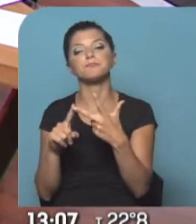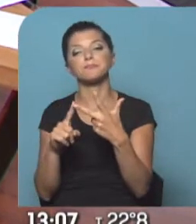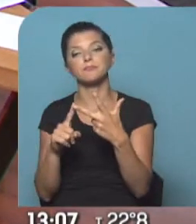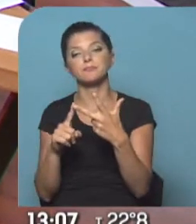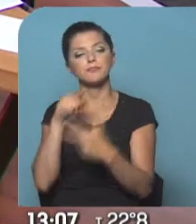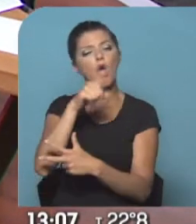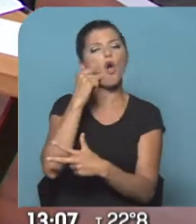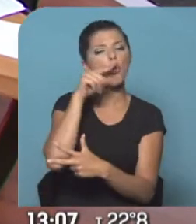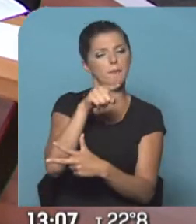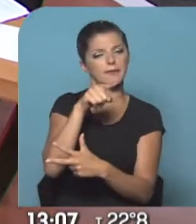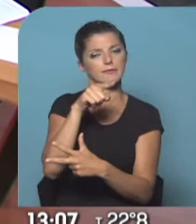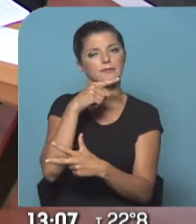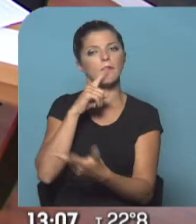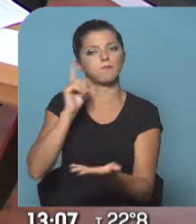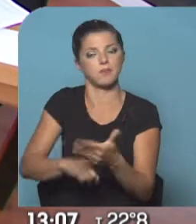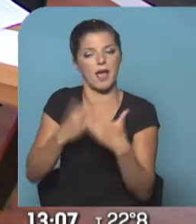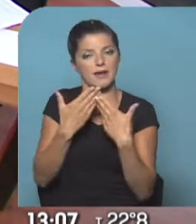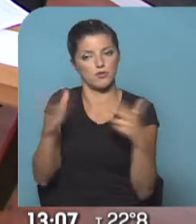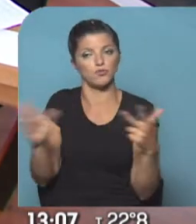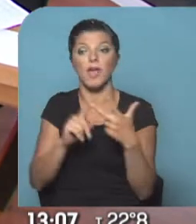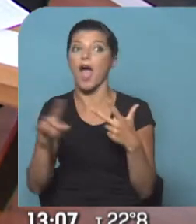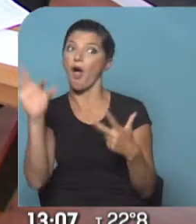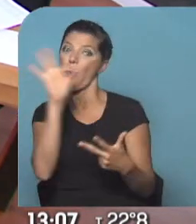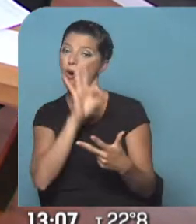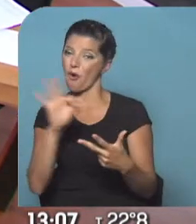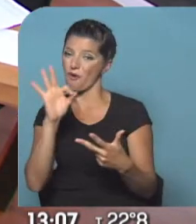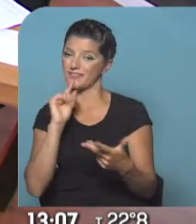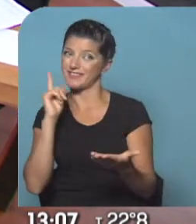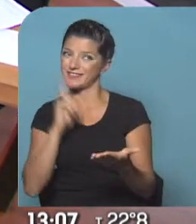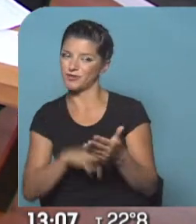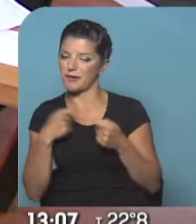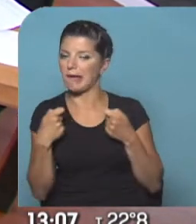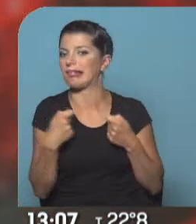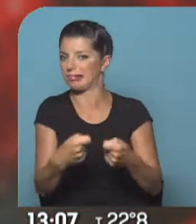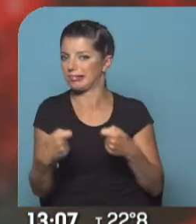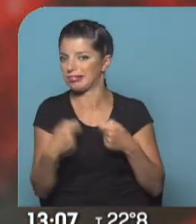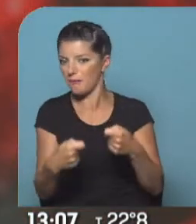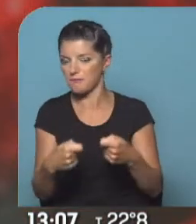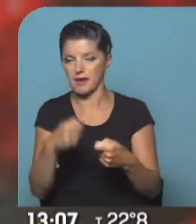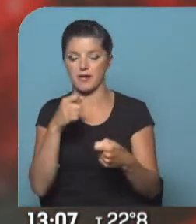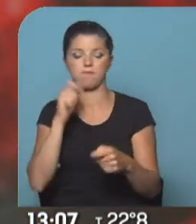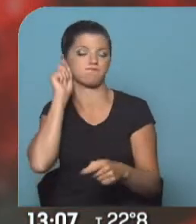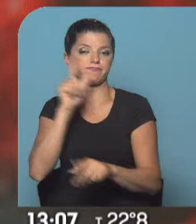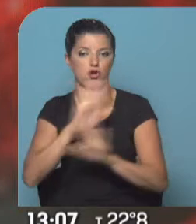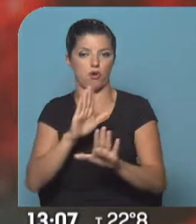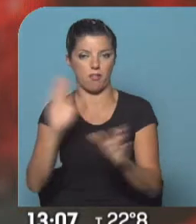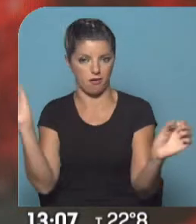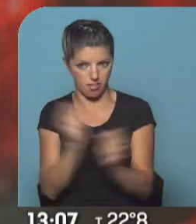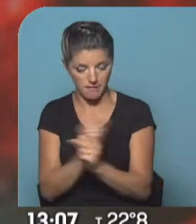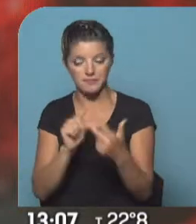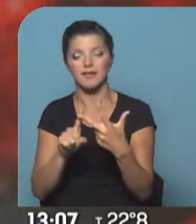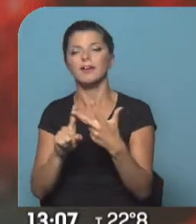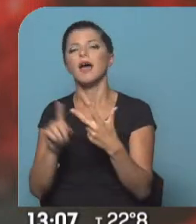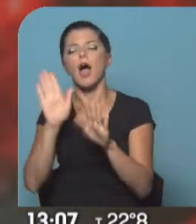de Hariri, o esta decisión, digamos, impuesta a Hariri desde allí, y estamos hablando ya de 2